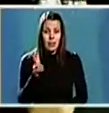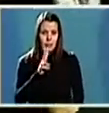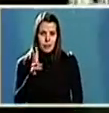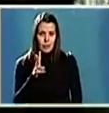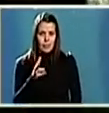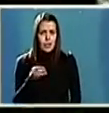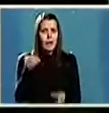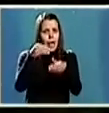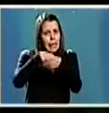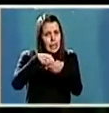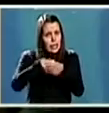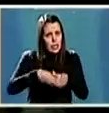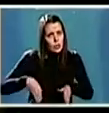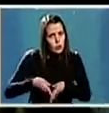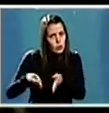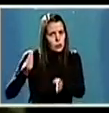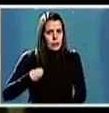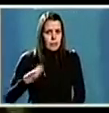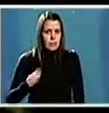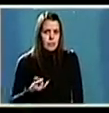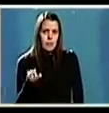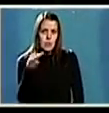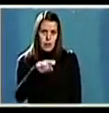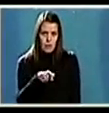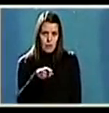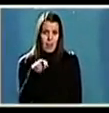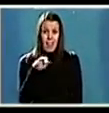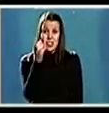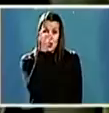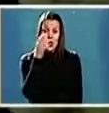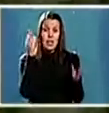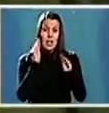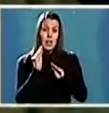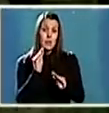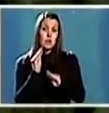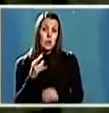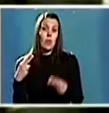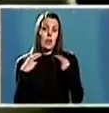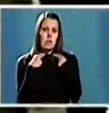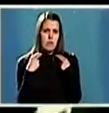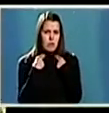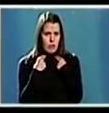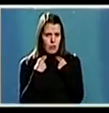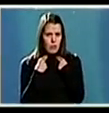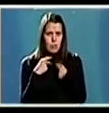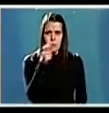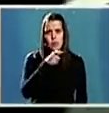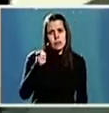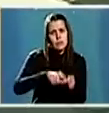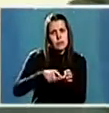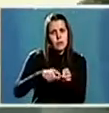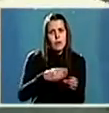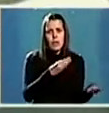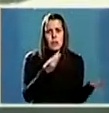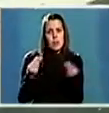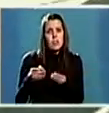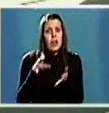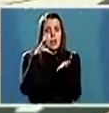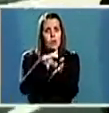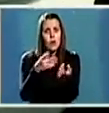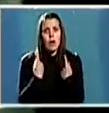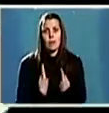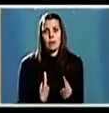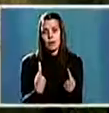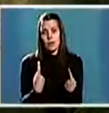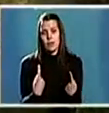desta ruta, unha das 25 propostas pola Deputación de Lugo nos 4 camiños que cruzan a provincia. Para moitos dos participantes, este foi o seu primeiro contacto